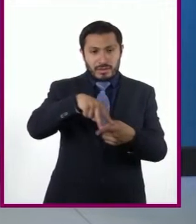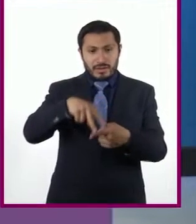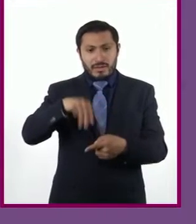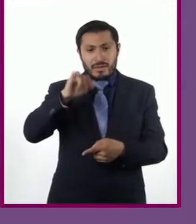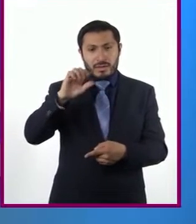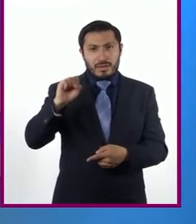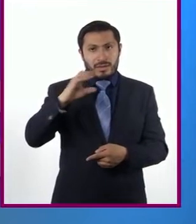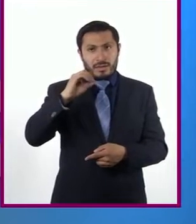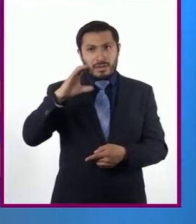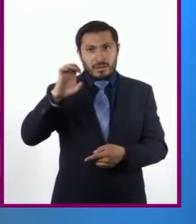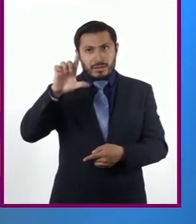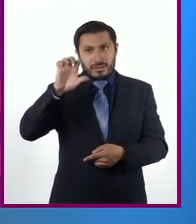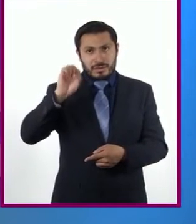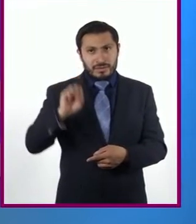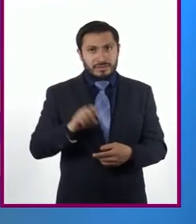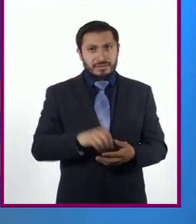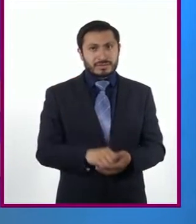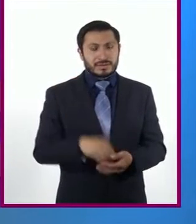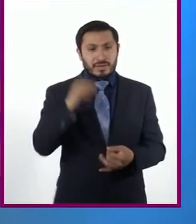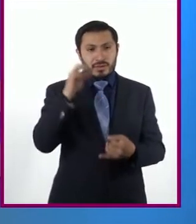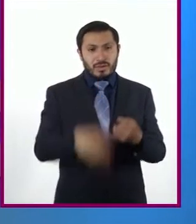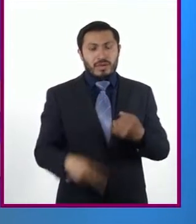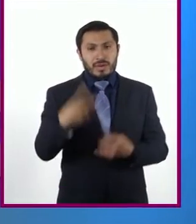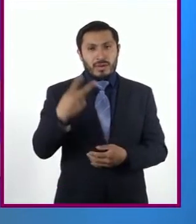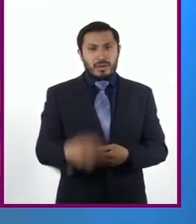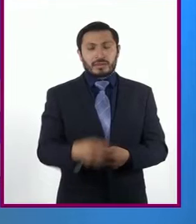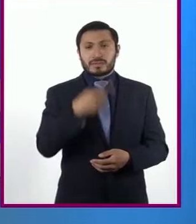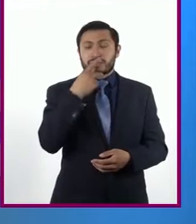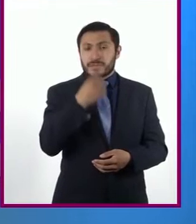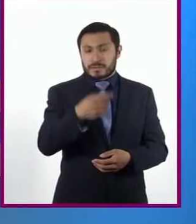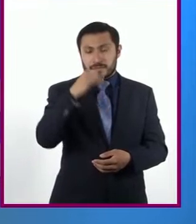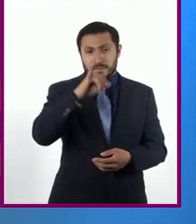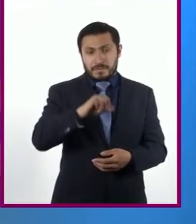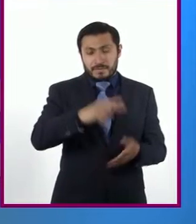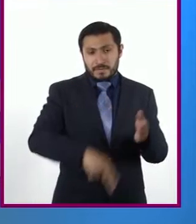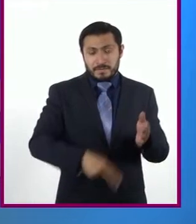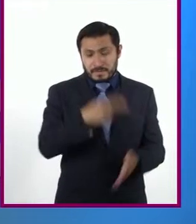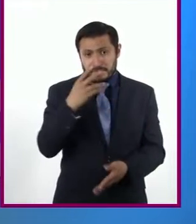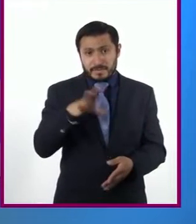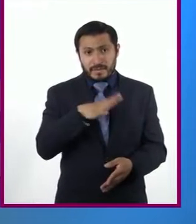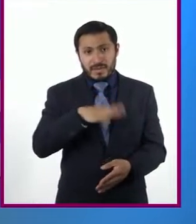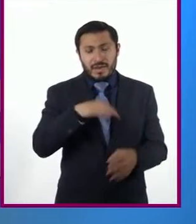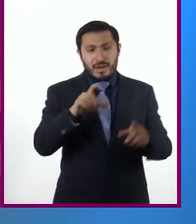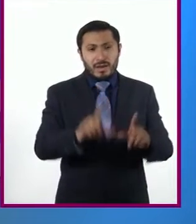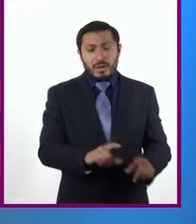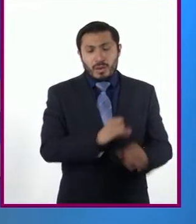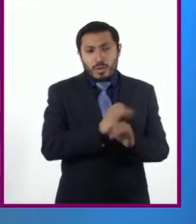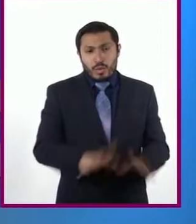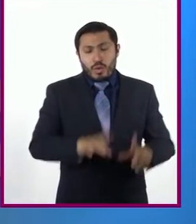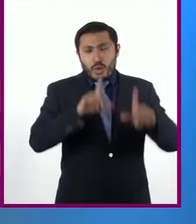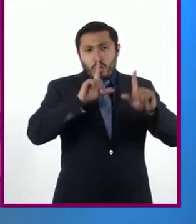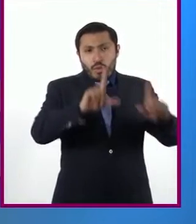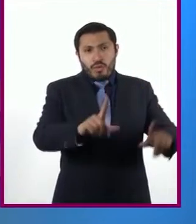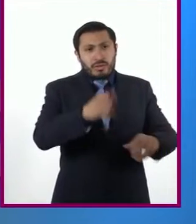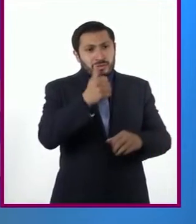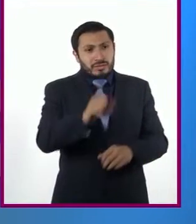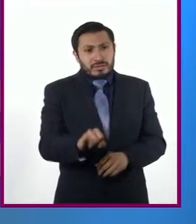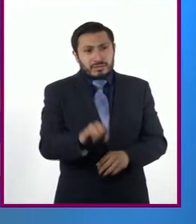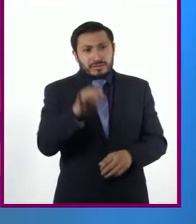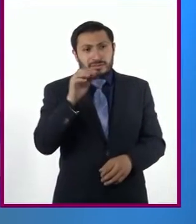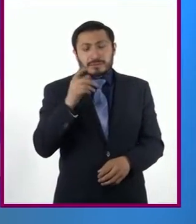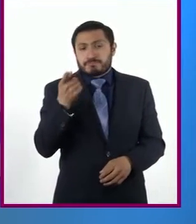isósceles. Las últimas dos afirmaciones se obtienen de la información del diagrama, así como